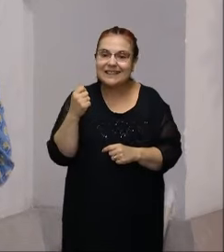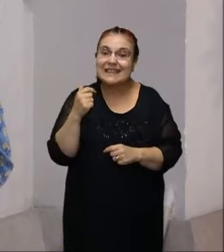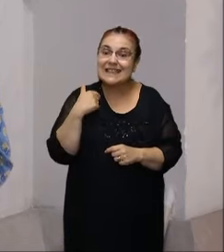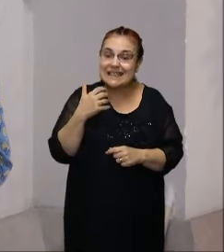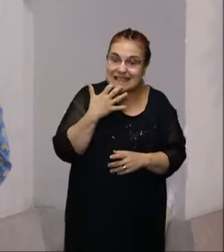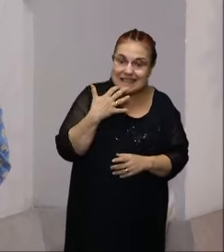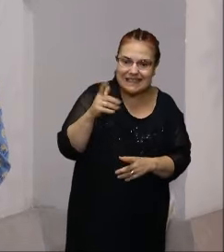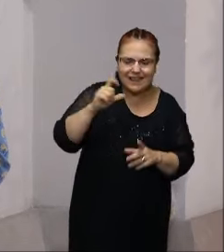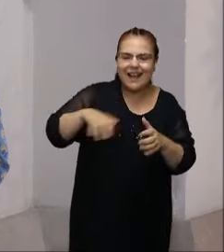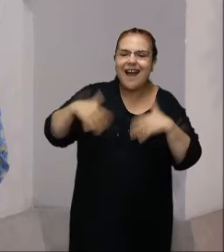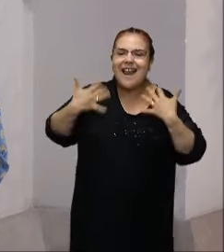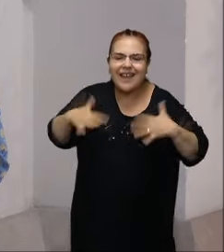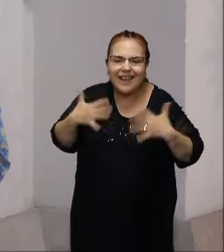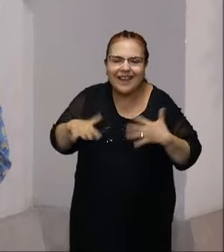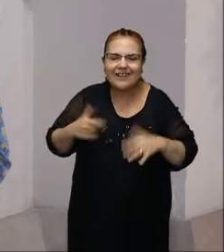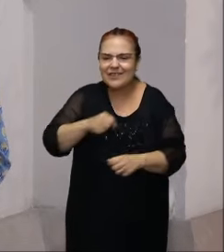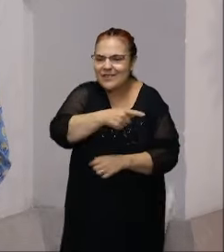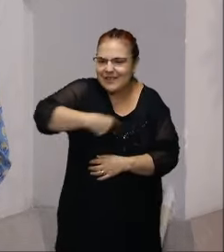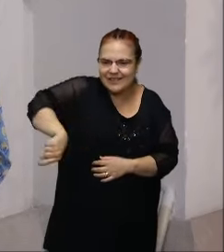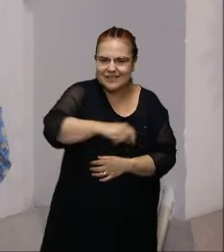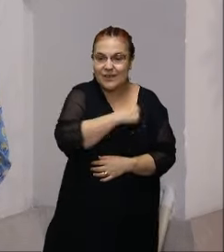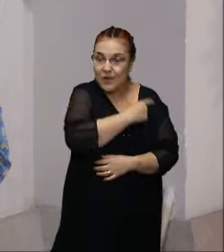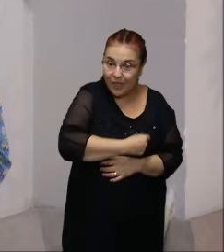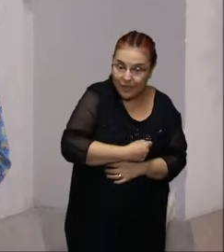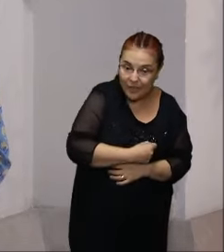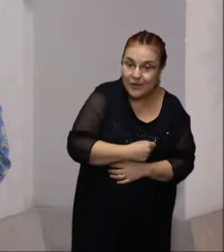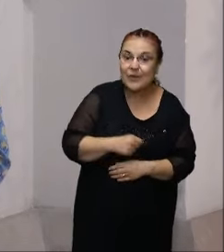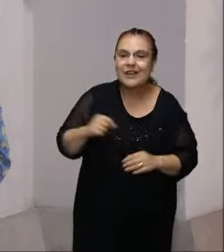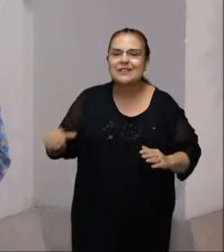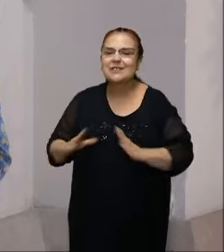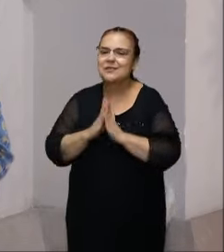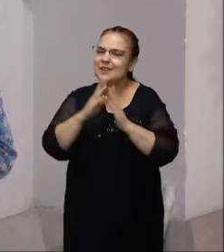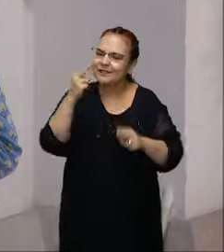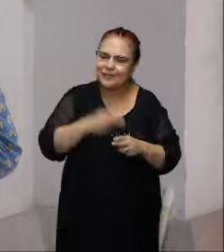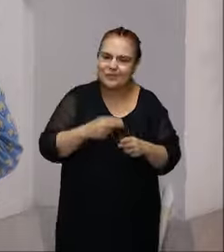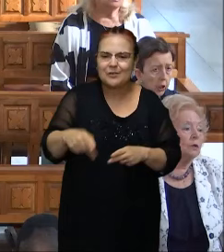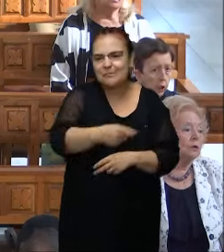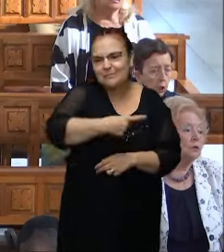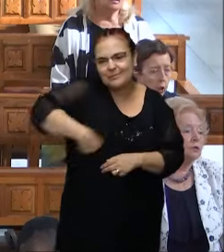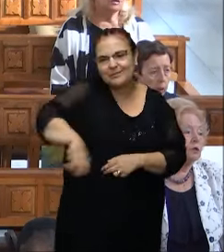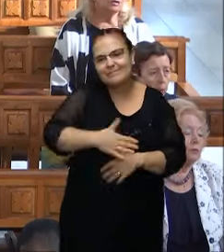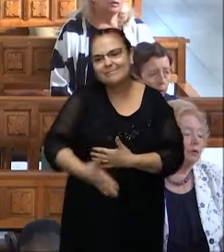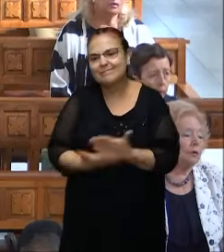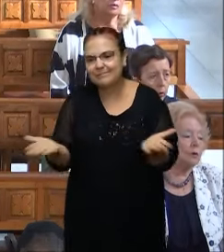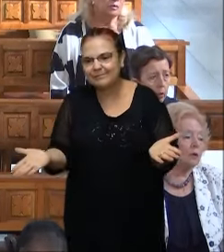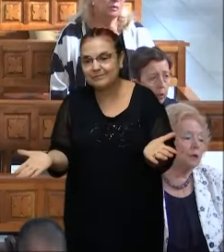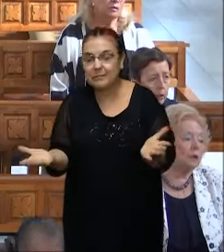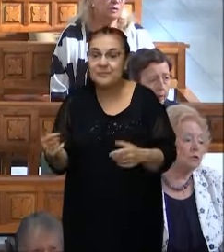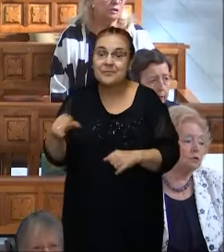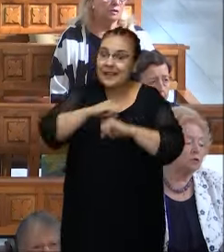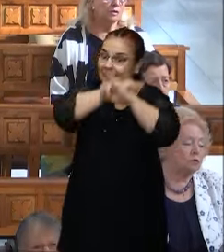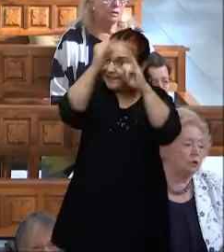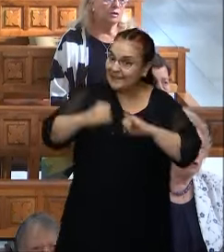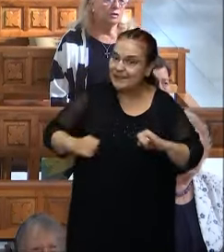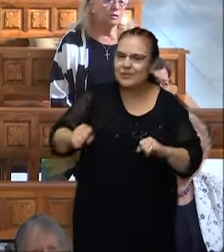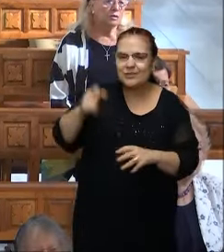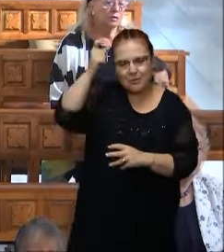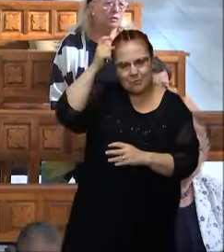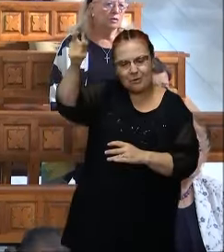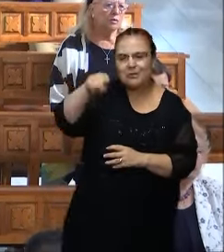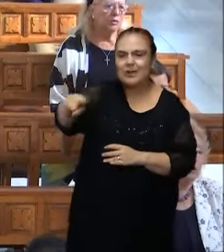Con Él se alegra nuestro corazón. En su santo nombre confiamos. Dichoso el pueblo que Dios